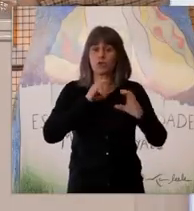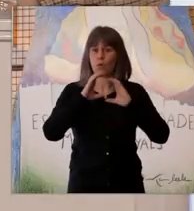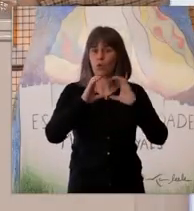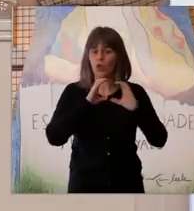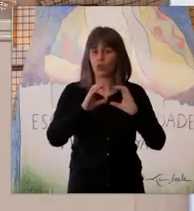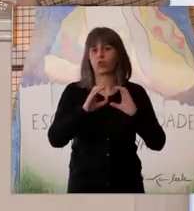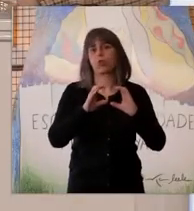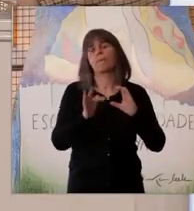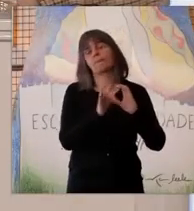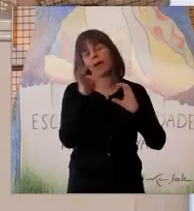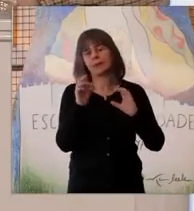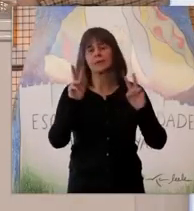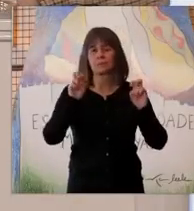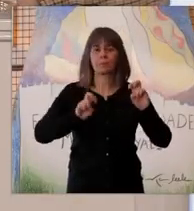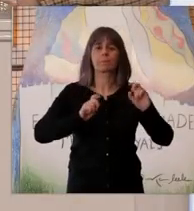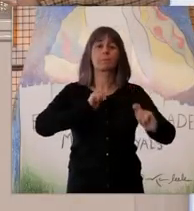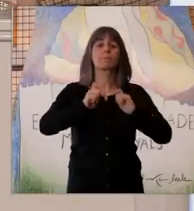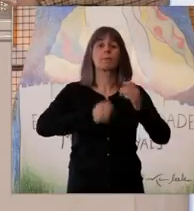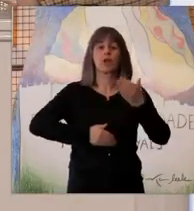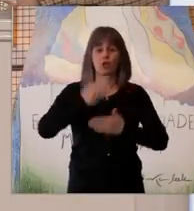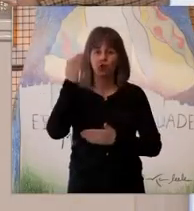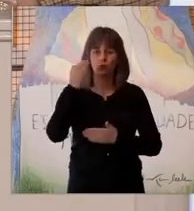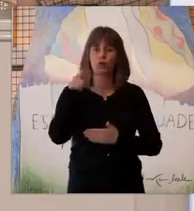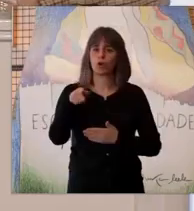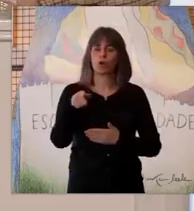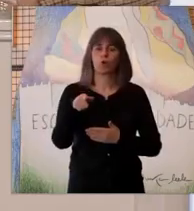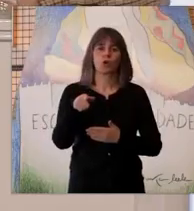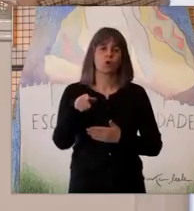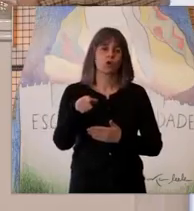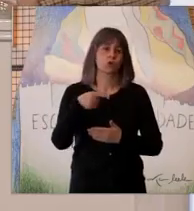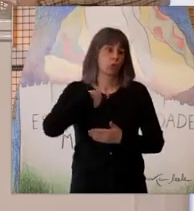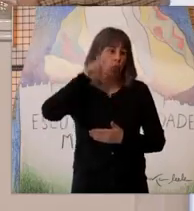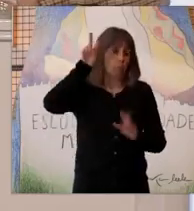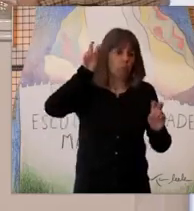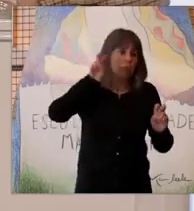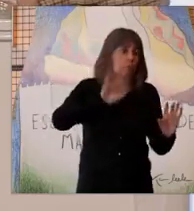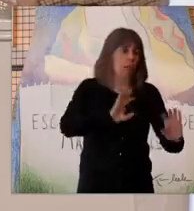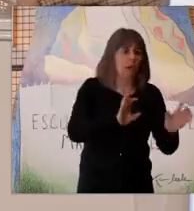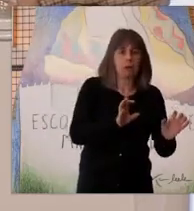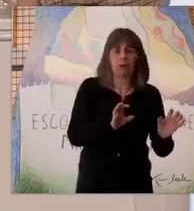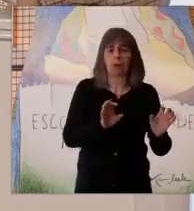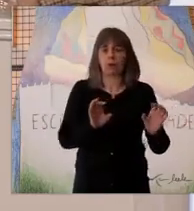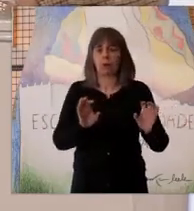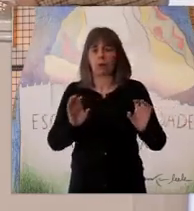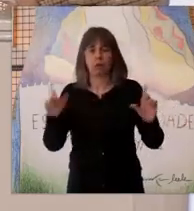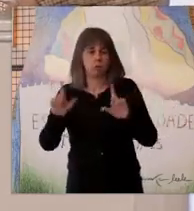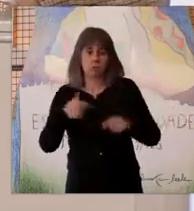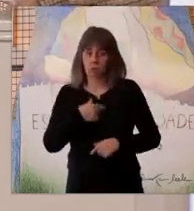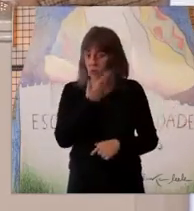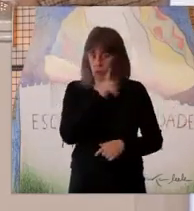sobre todo en el periodismo que es lo que yo conozco no conozco hoteles ni radio te lo pongan muy difícil te ponga muy difícil